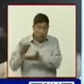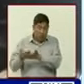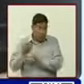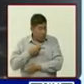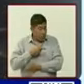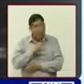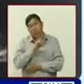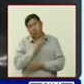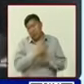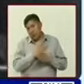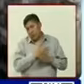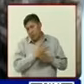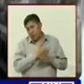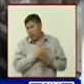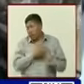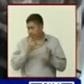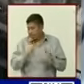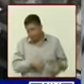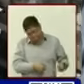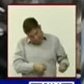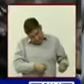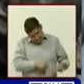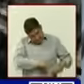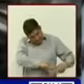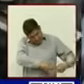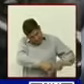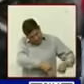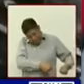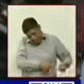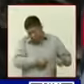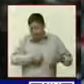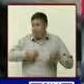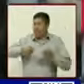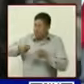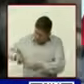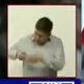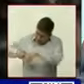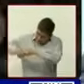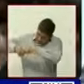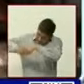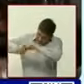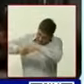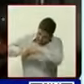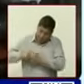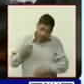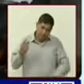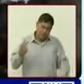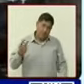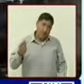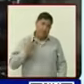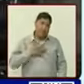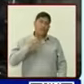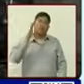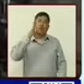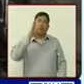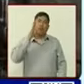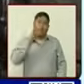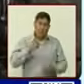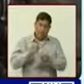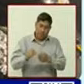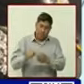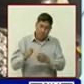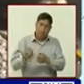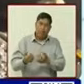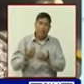Yo quería pasar la otra garrafa a la otra cocina porque era más rápida y mi mamá ya había prendido la